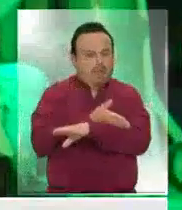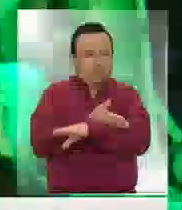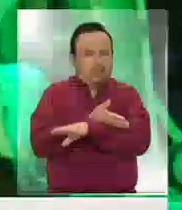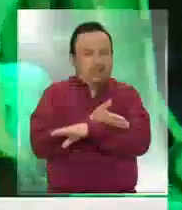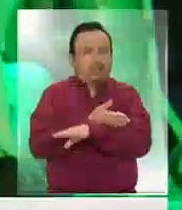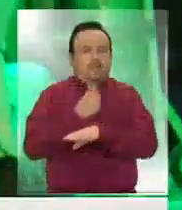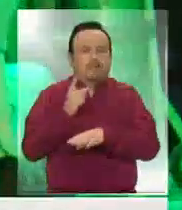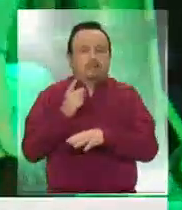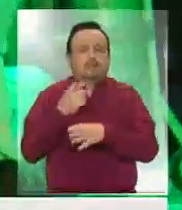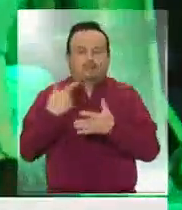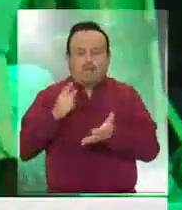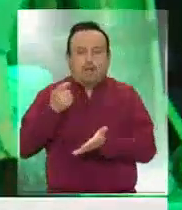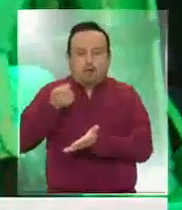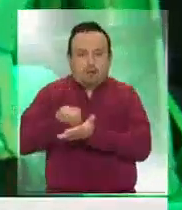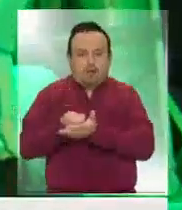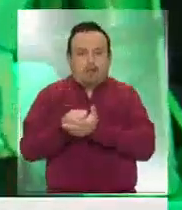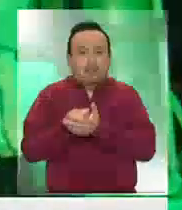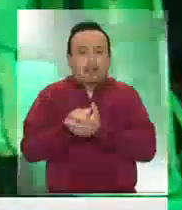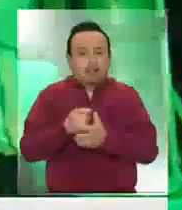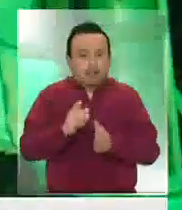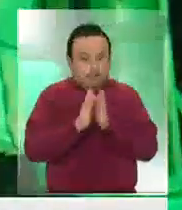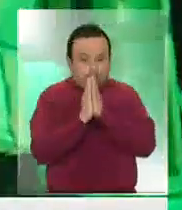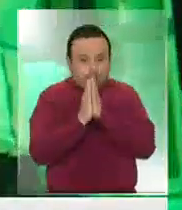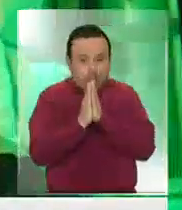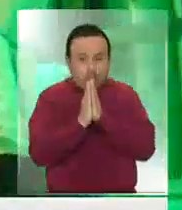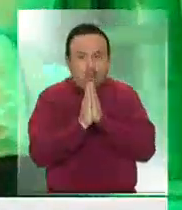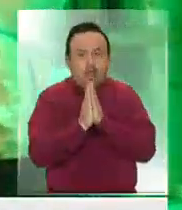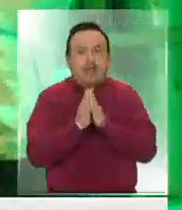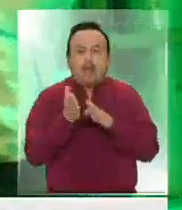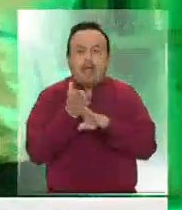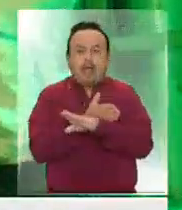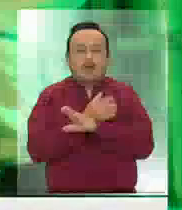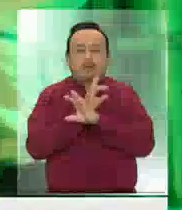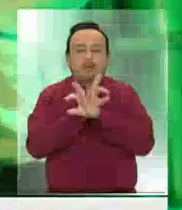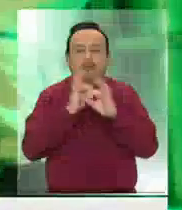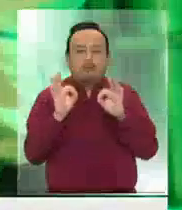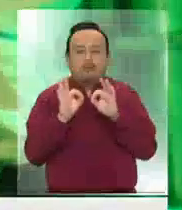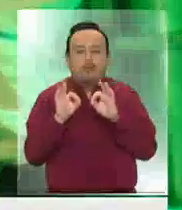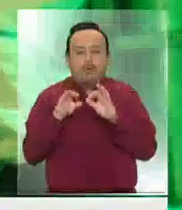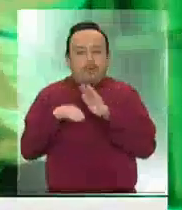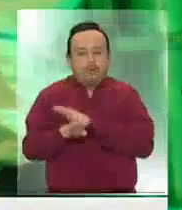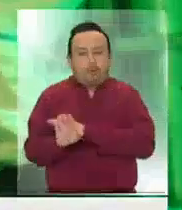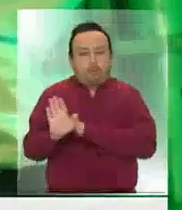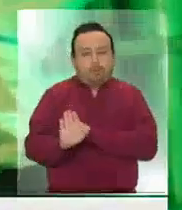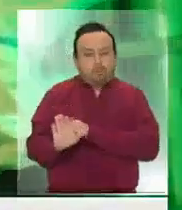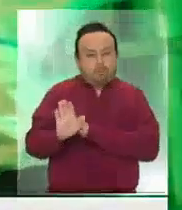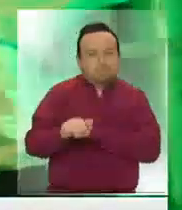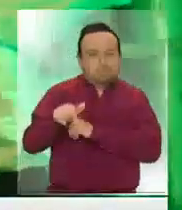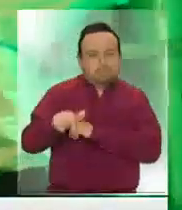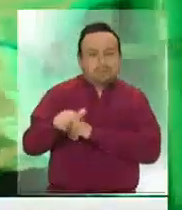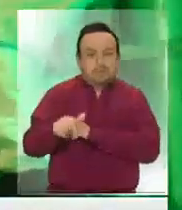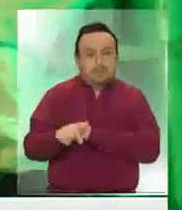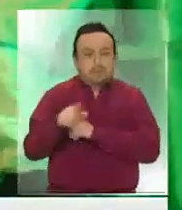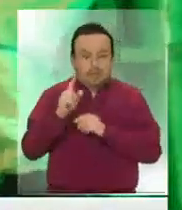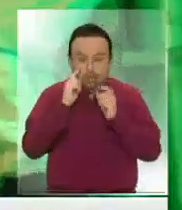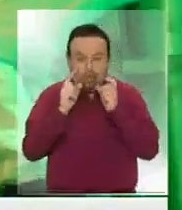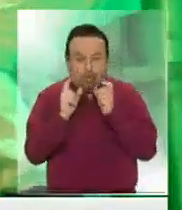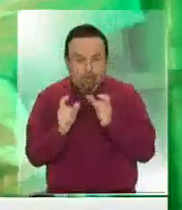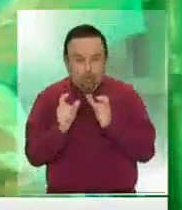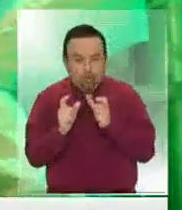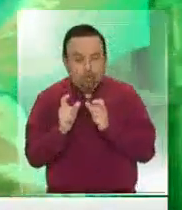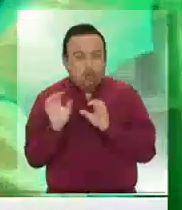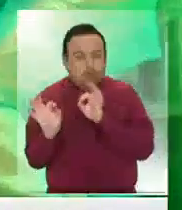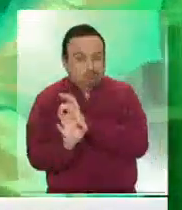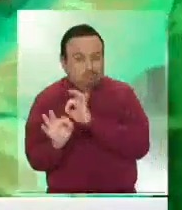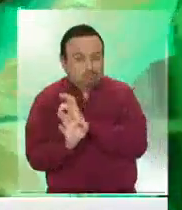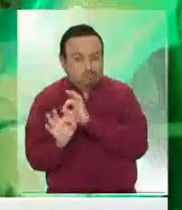el brote del ébola, pero atención, porque en ese momento nunca se estrenaron. El manejo de cada cápsula, explican desde la FACH,